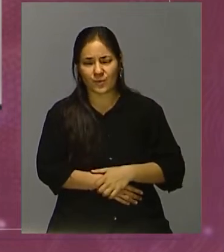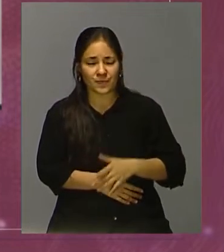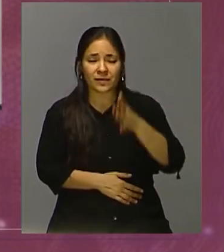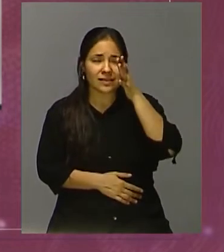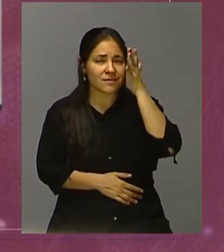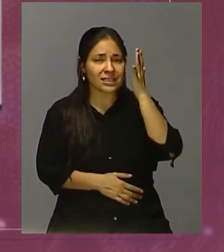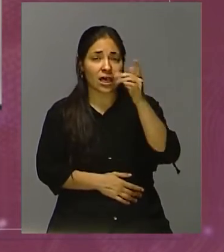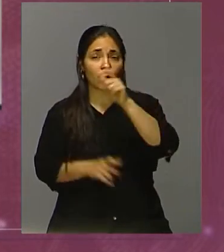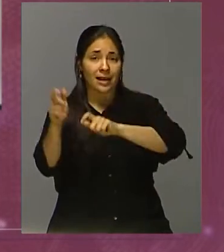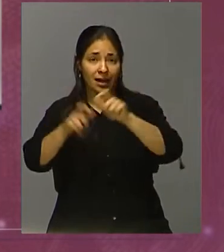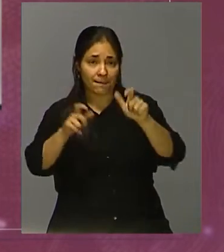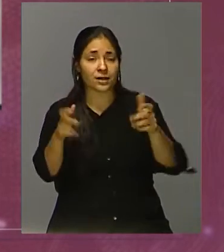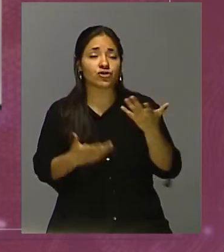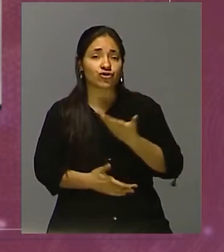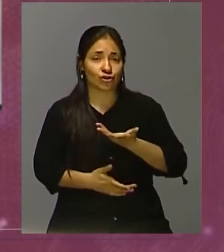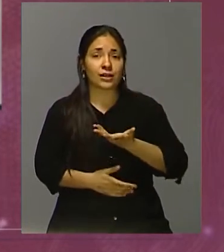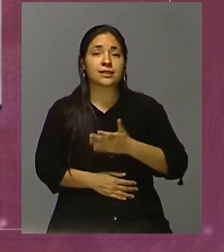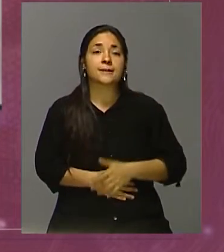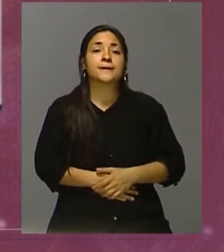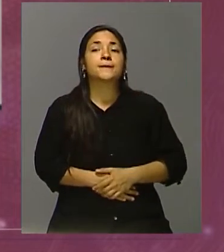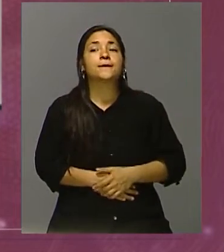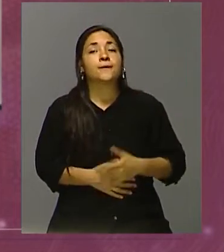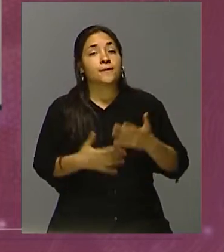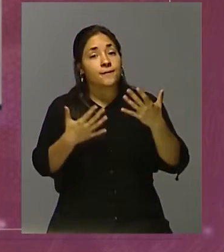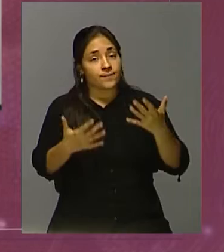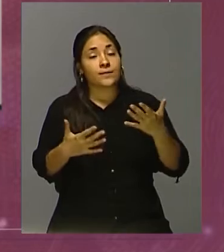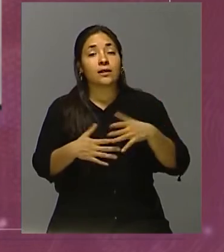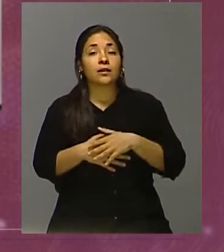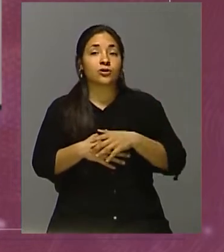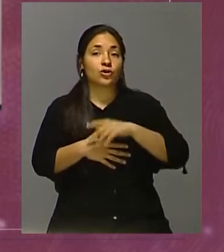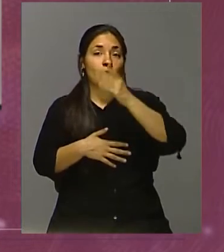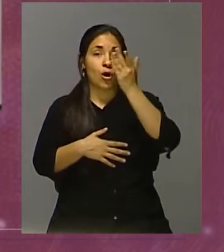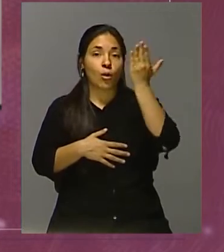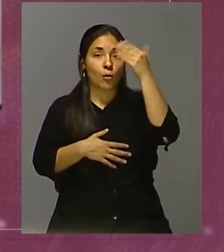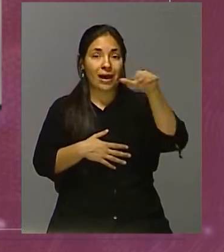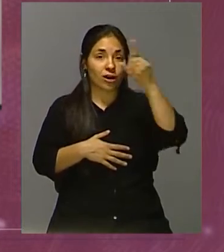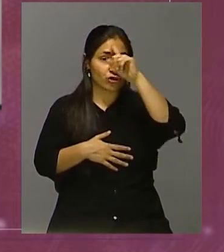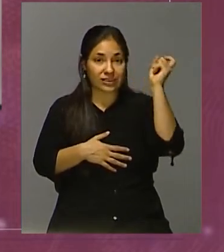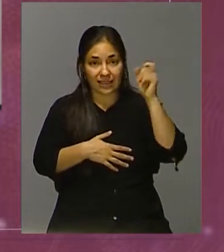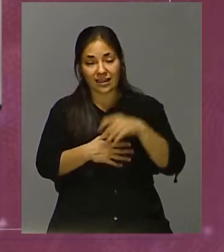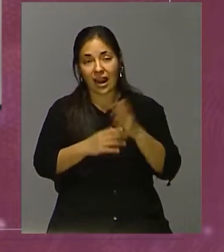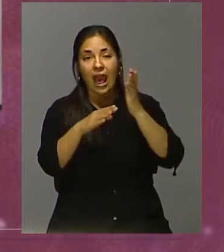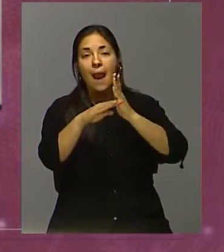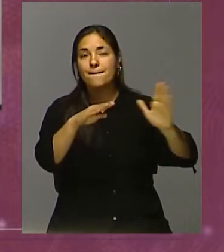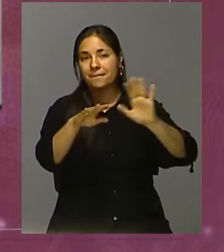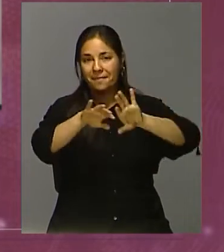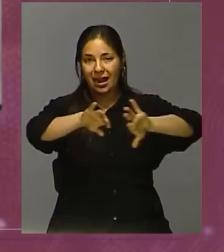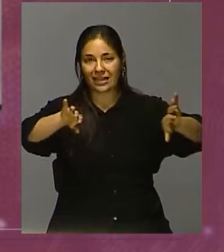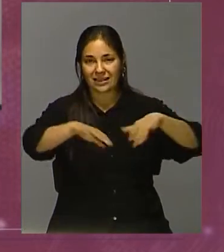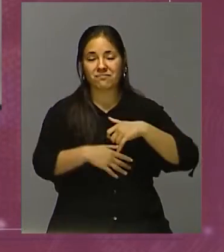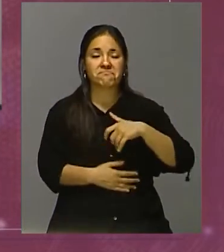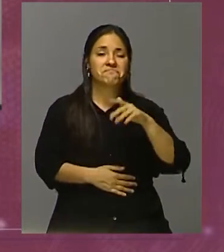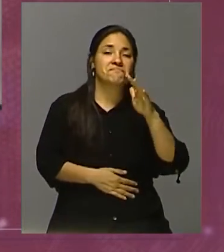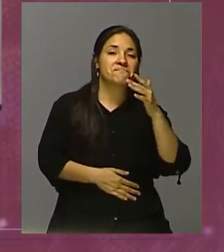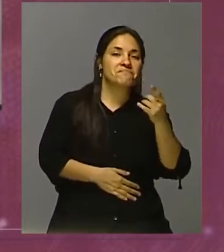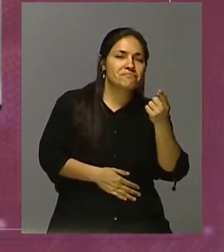las personas, ¿no? Y eso muchas veces está fuera del radar del Banco Central y no se conoce